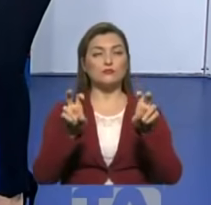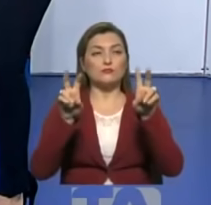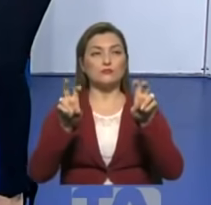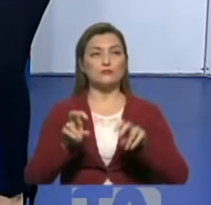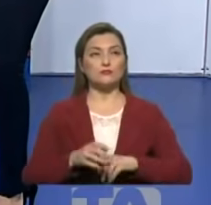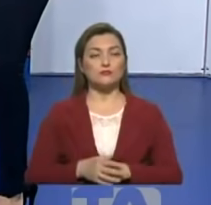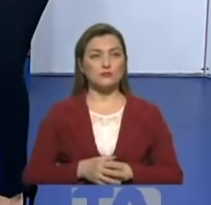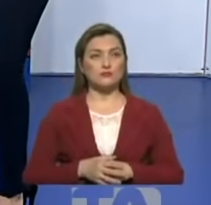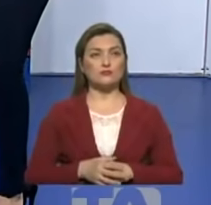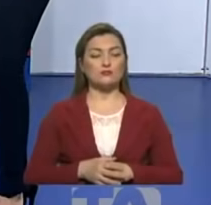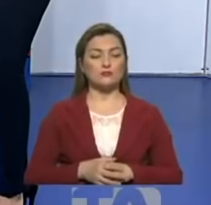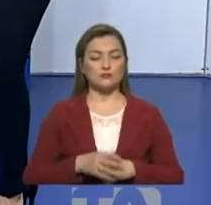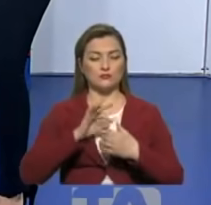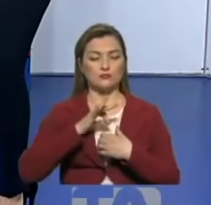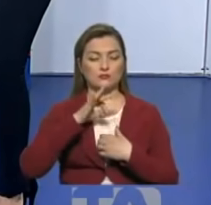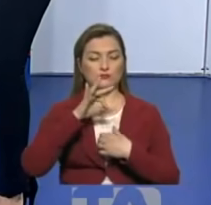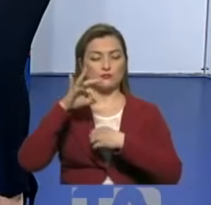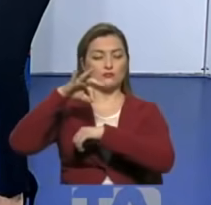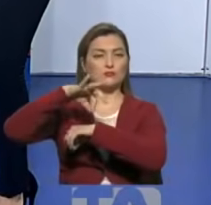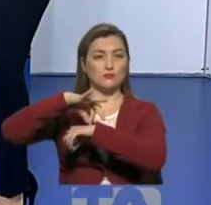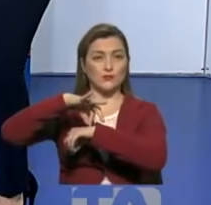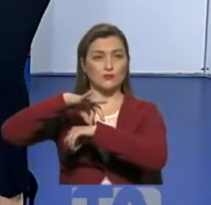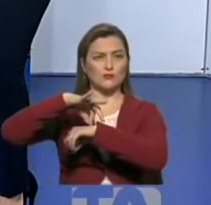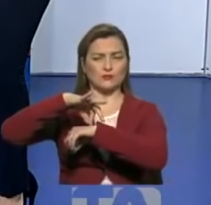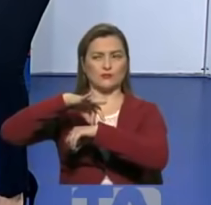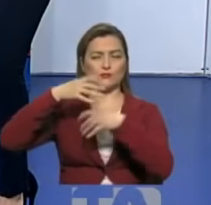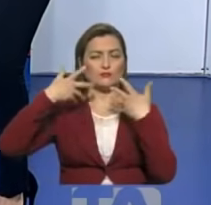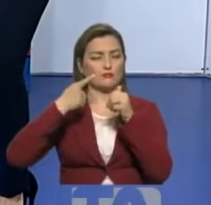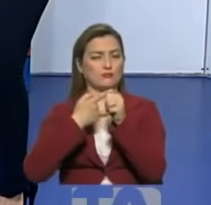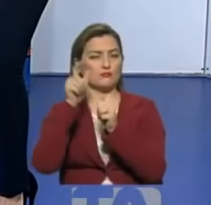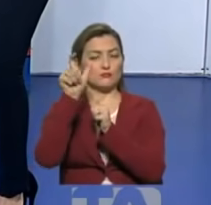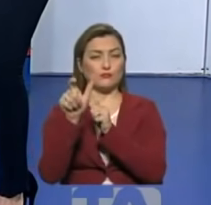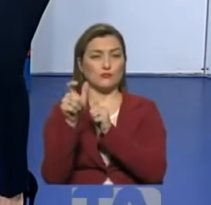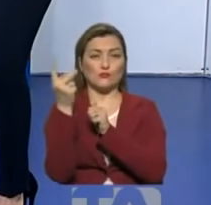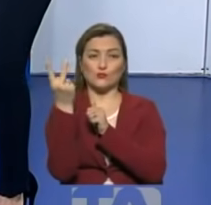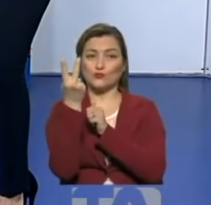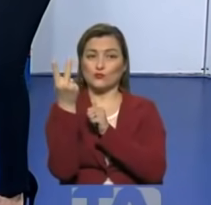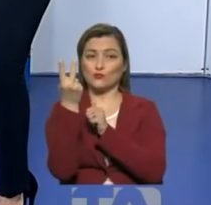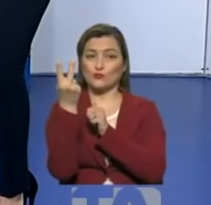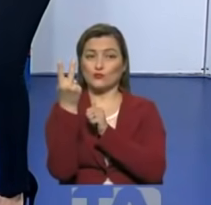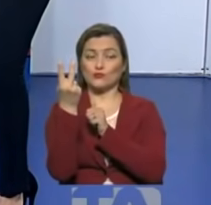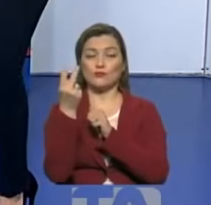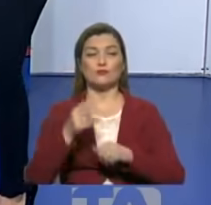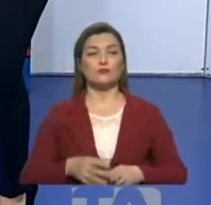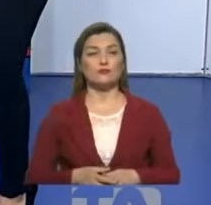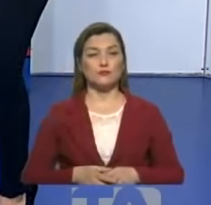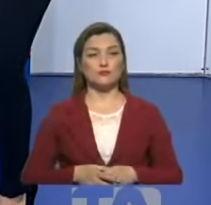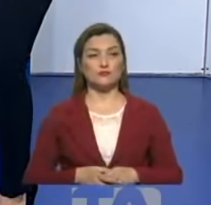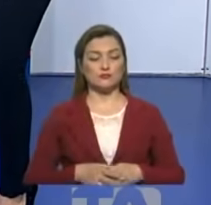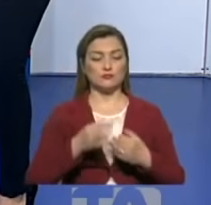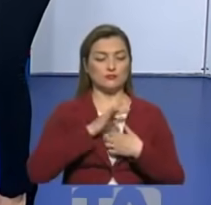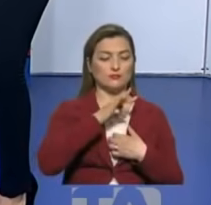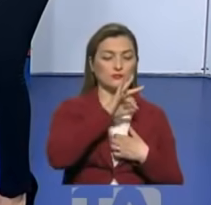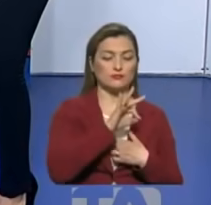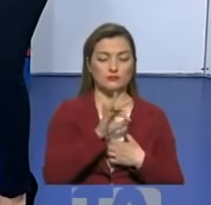denominado corona dengue, a propósito de que en Guayaquil ya se detectó el primer caso de alguien que tiene estos dos virus, el coronavirus y